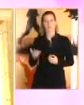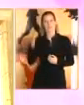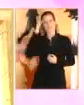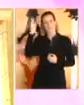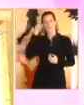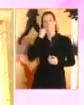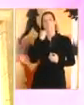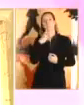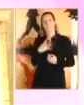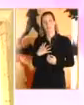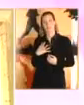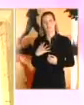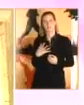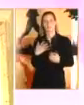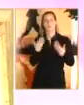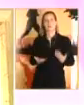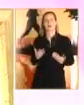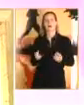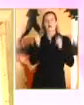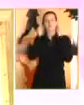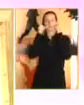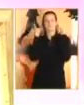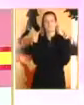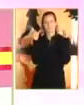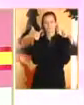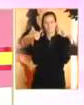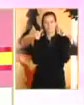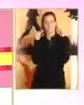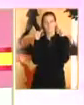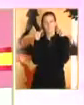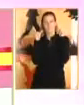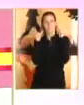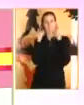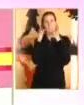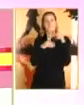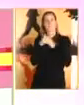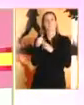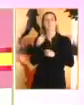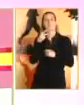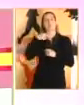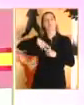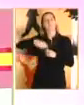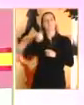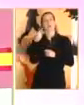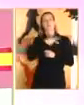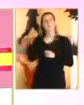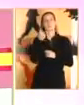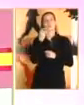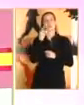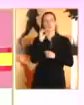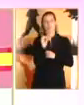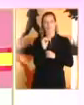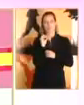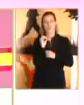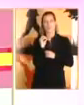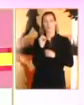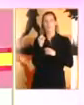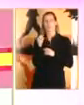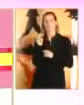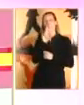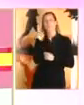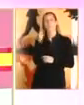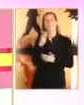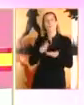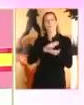Machado. Un poeta que retrató muy bien los campos de Castilla y que, aunque él era andaluz, tenía esa conexión con nuestra tierra,